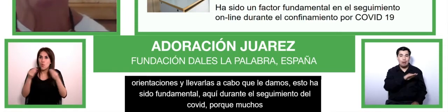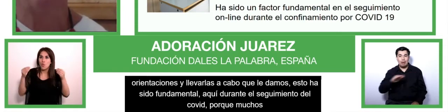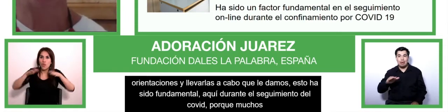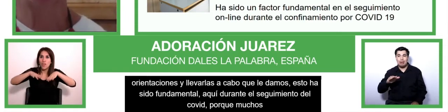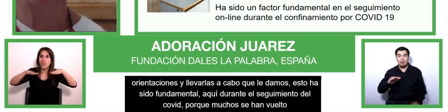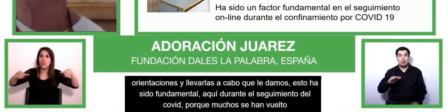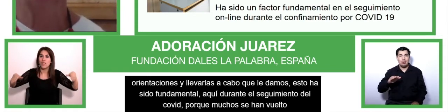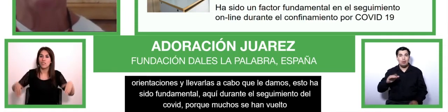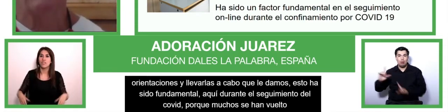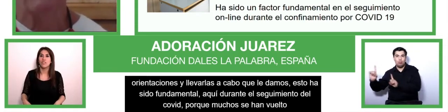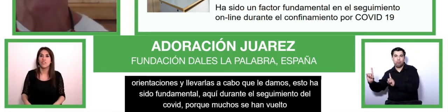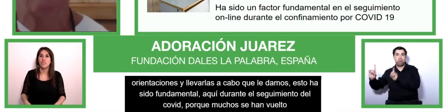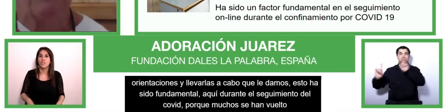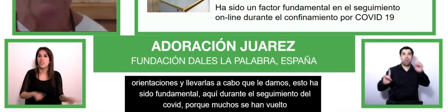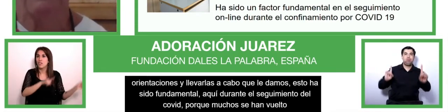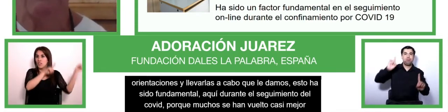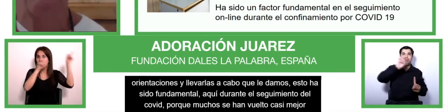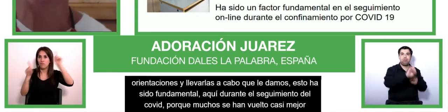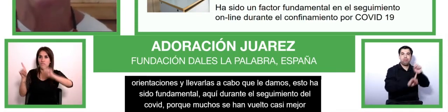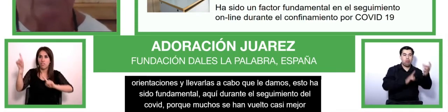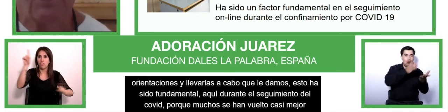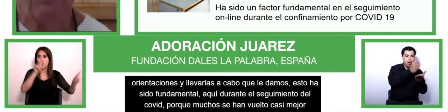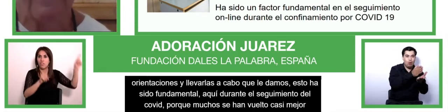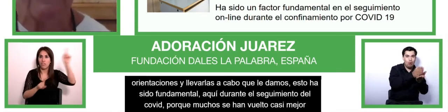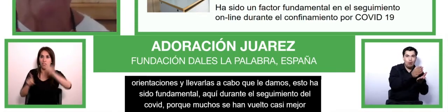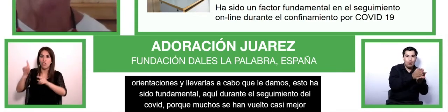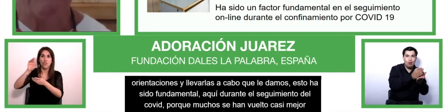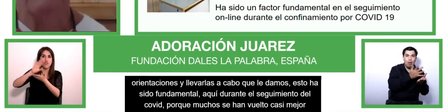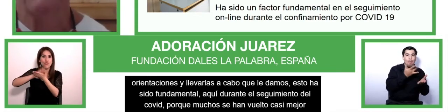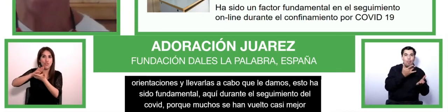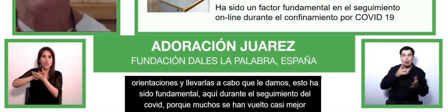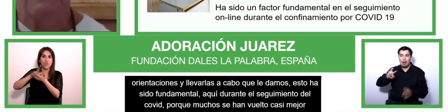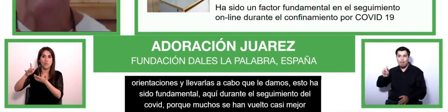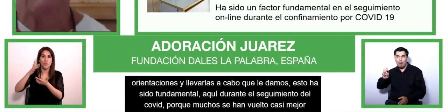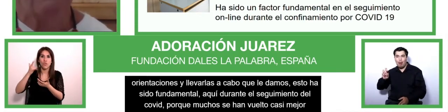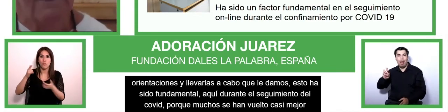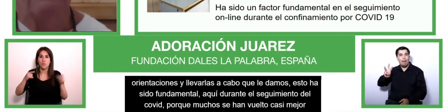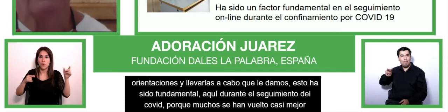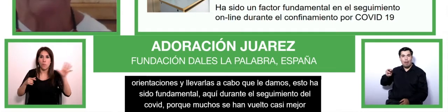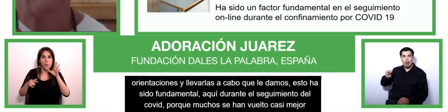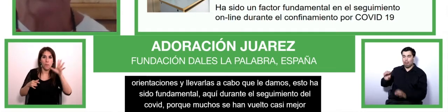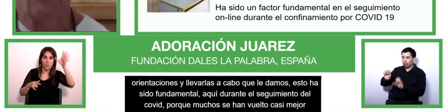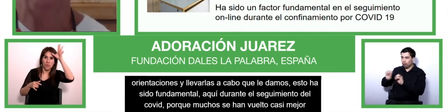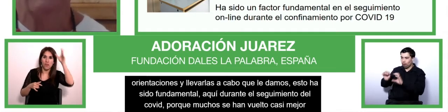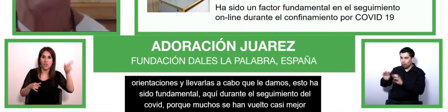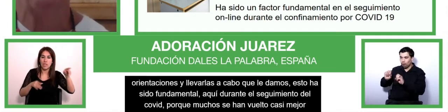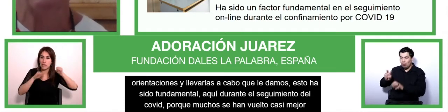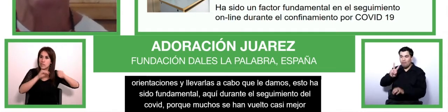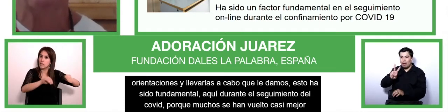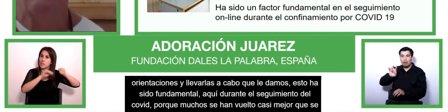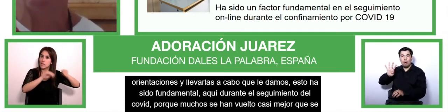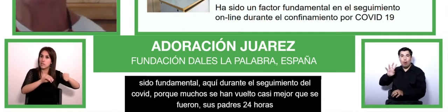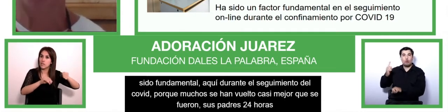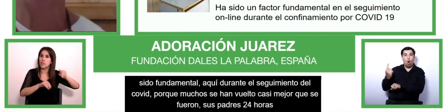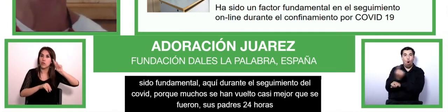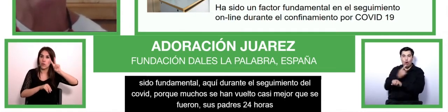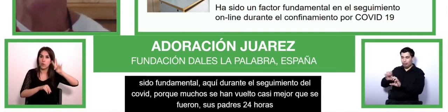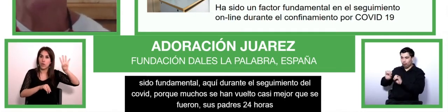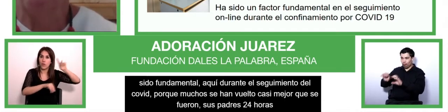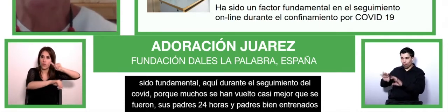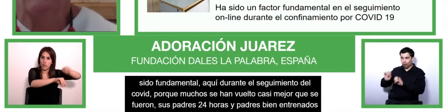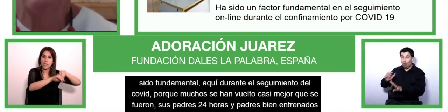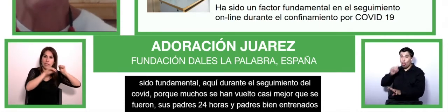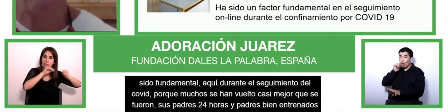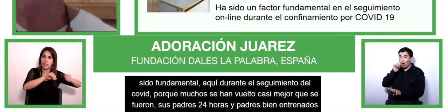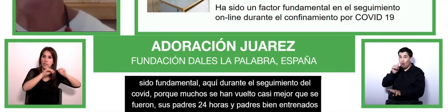fueron, porque al disponer de sus padres 24 horas y padres bien entrenados a comunicar con ellos, pues han